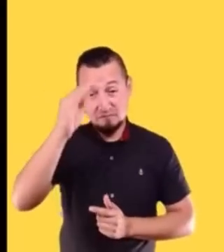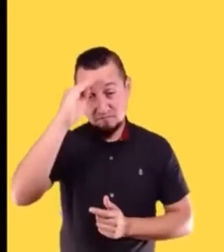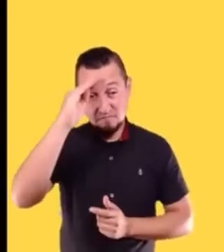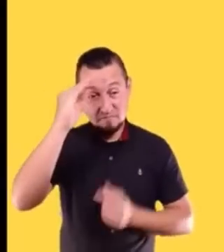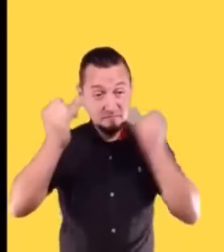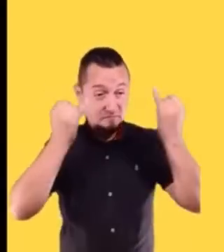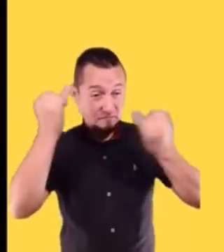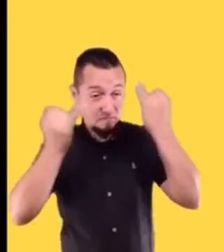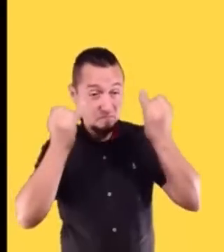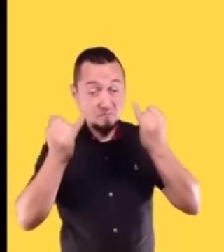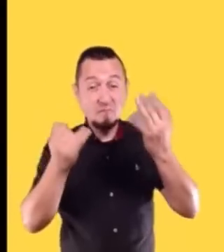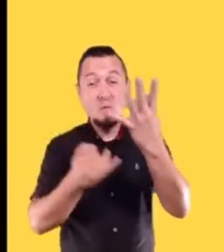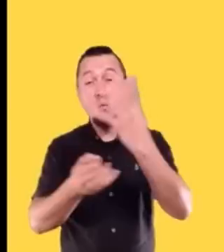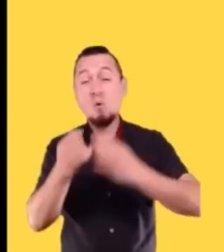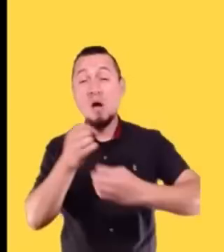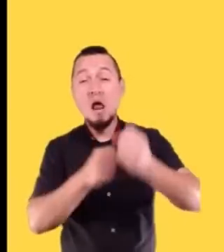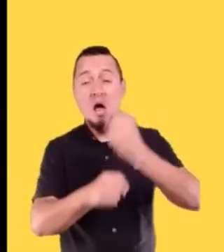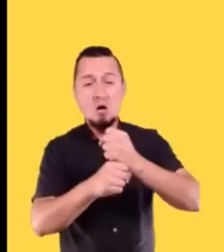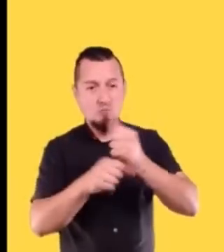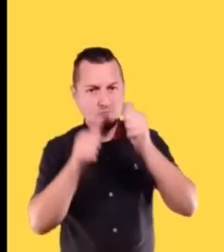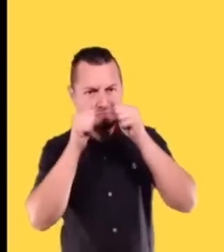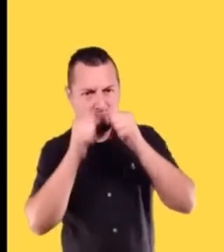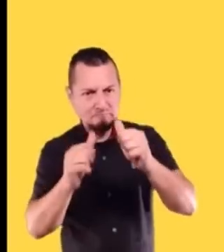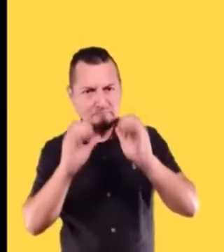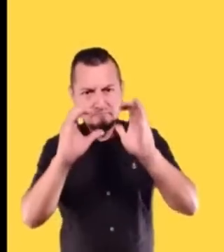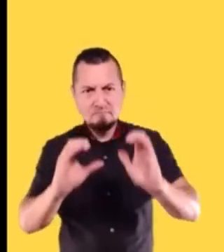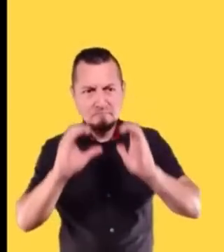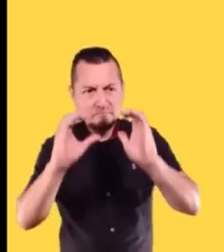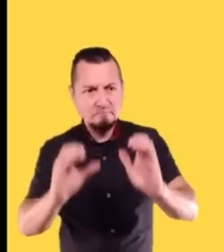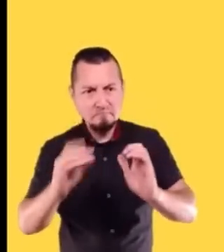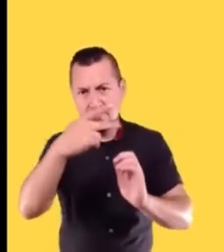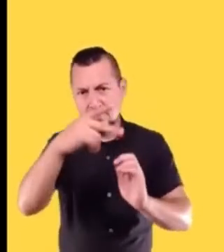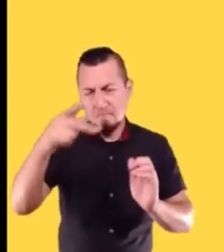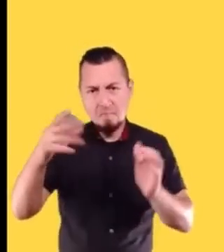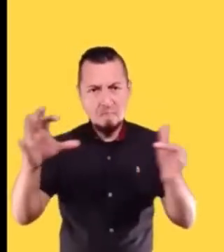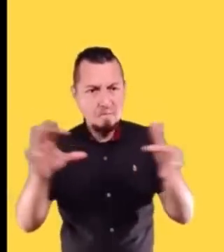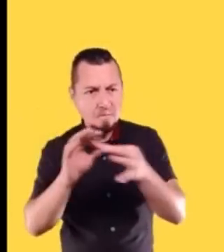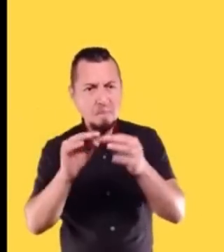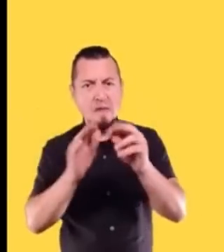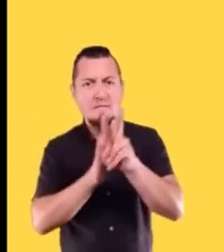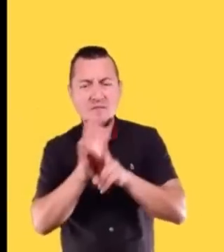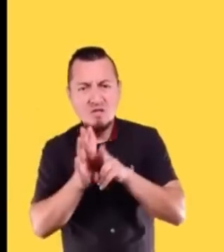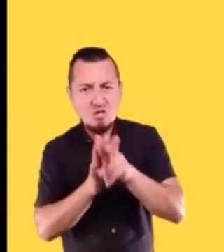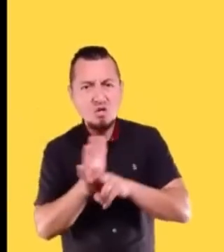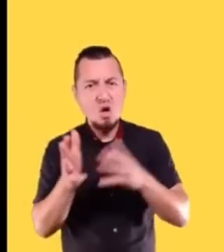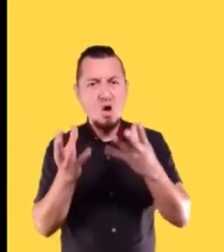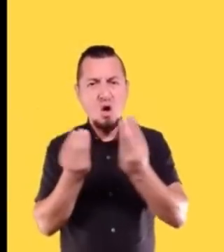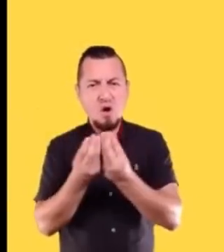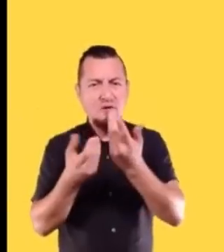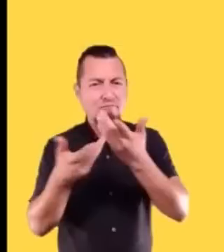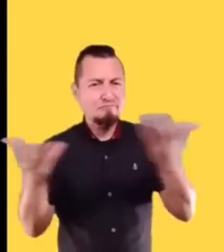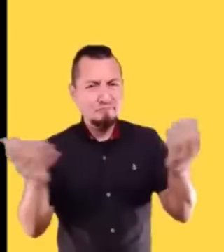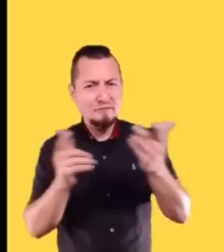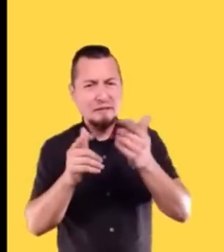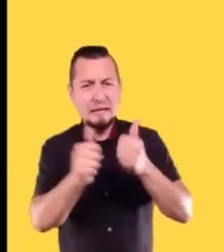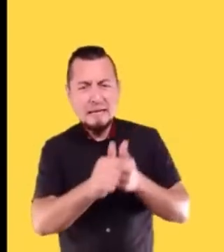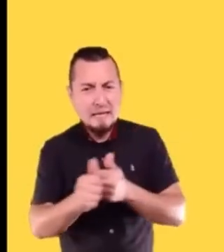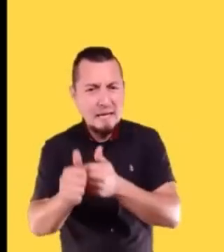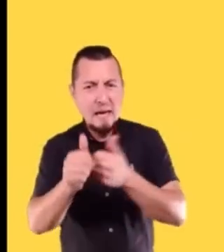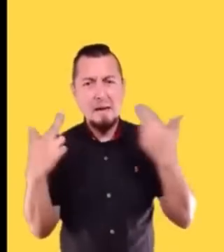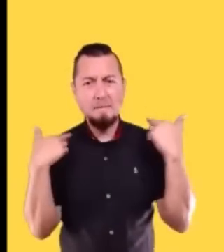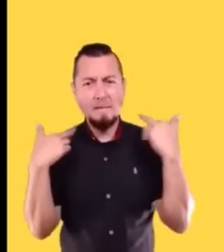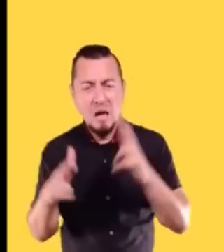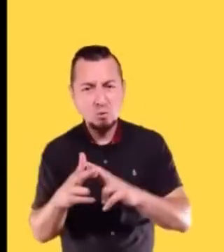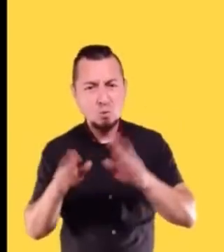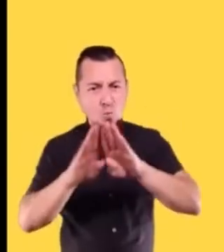4 años trabajado en herramientas para los maestros que incluyen videos, notas técnicas, guías para el maestro, ejercicios para los